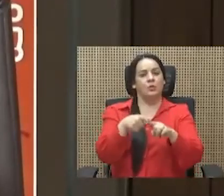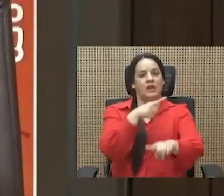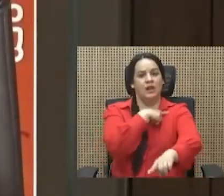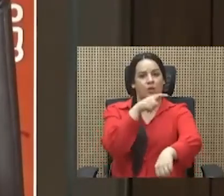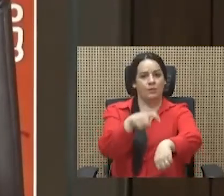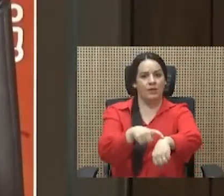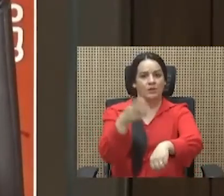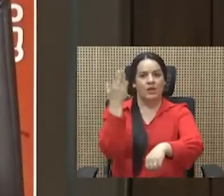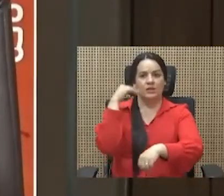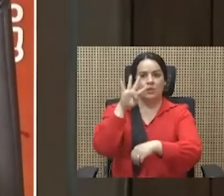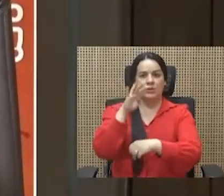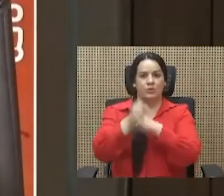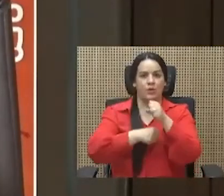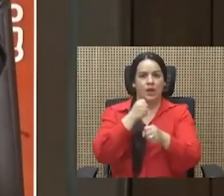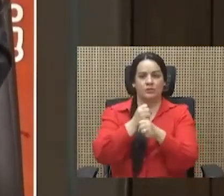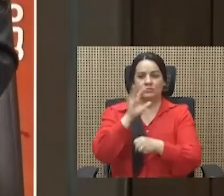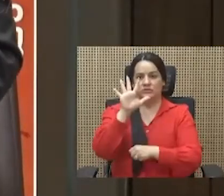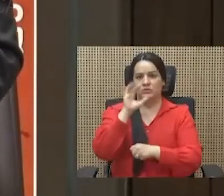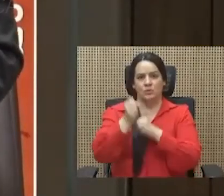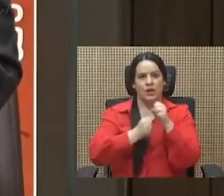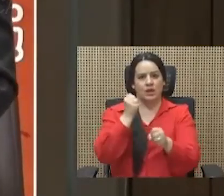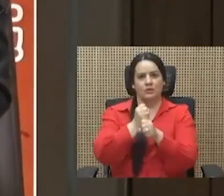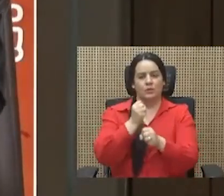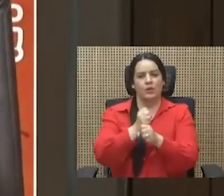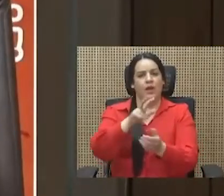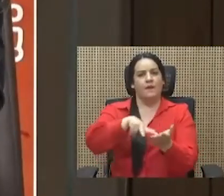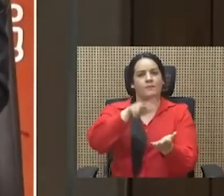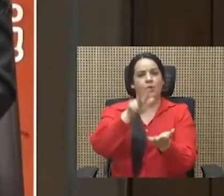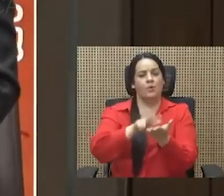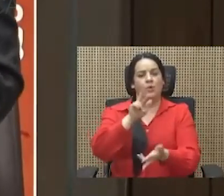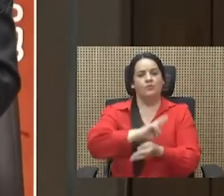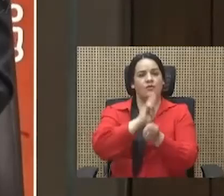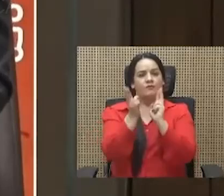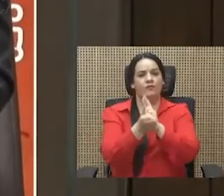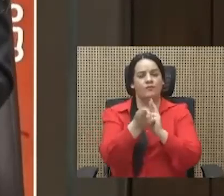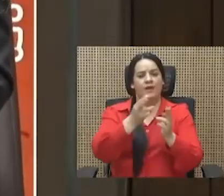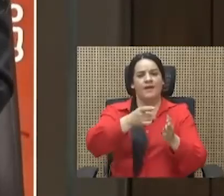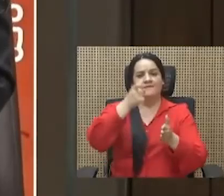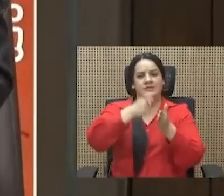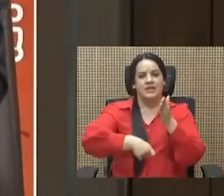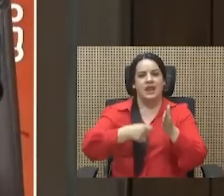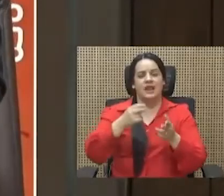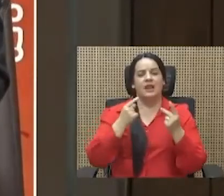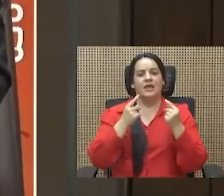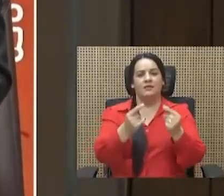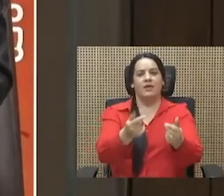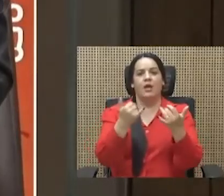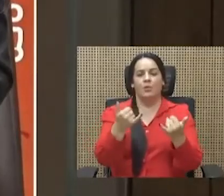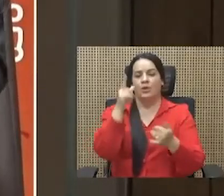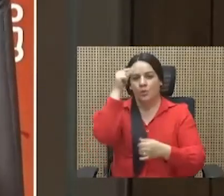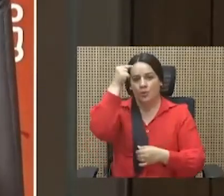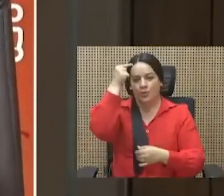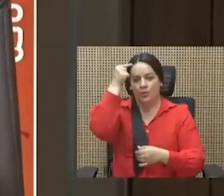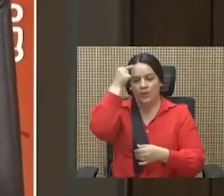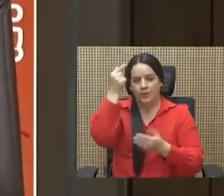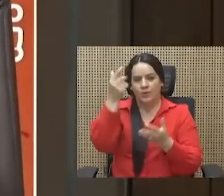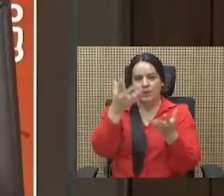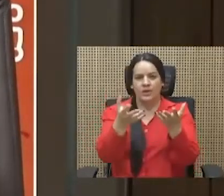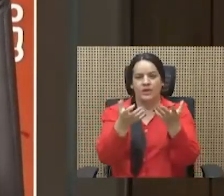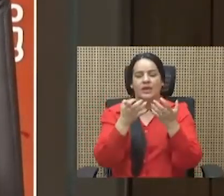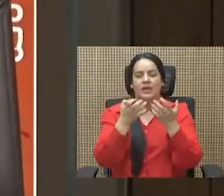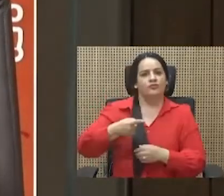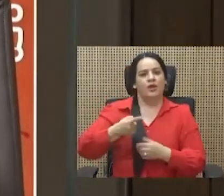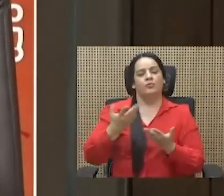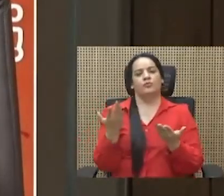años, se aprobó una reforma fiscal a la carrera. Ahora el gobierno quiere forzarnos, poniéndonos contra la pared, con el tema de la